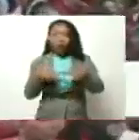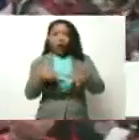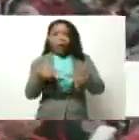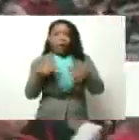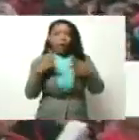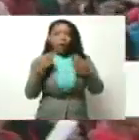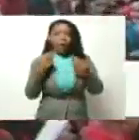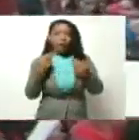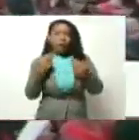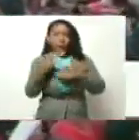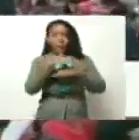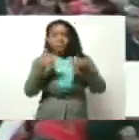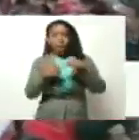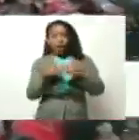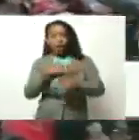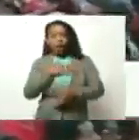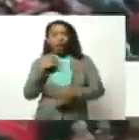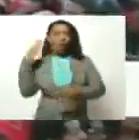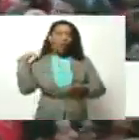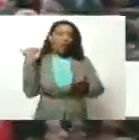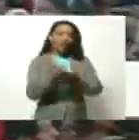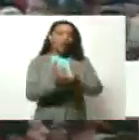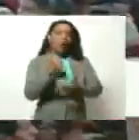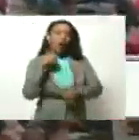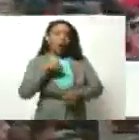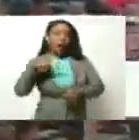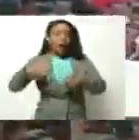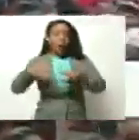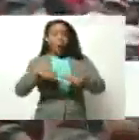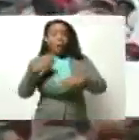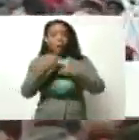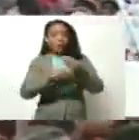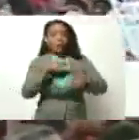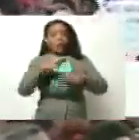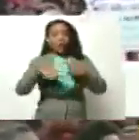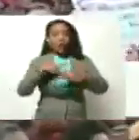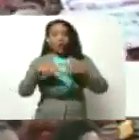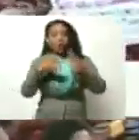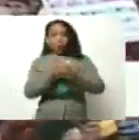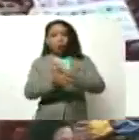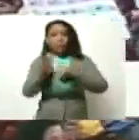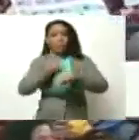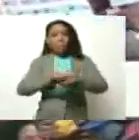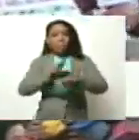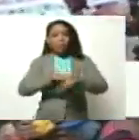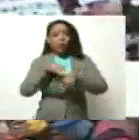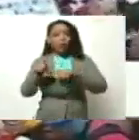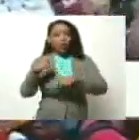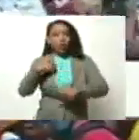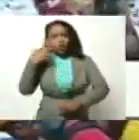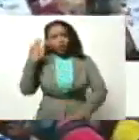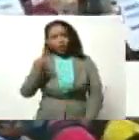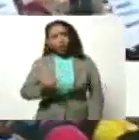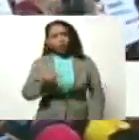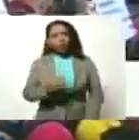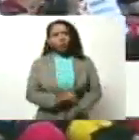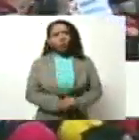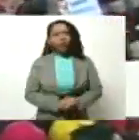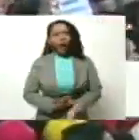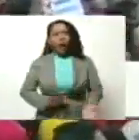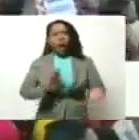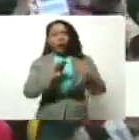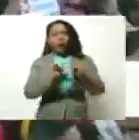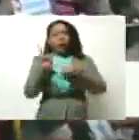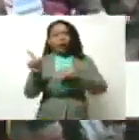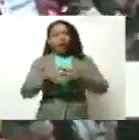abajo ni para traiciones Acá hay espacio para hacer Revolución y por eso estoy seguro que al igual que